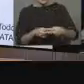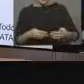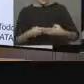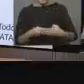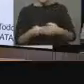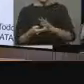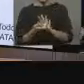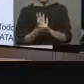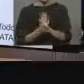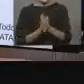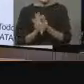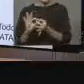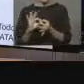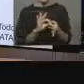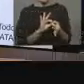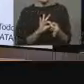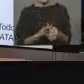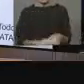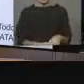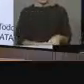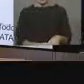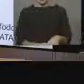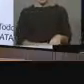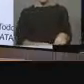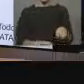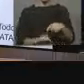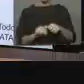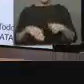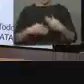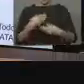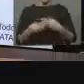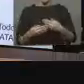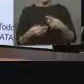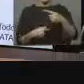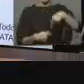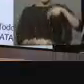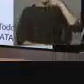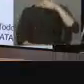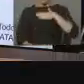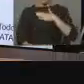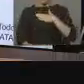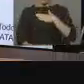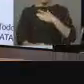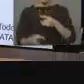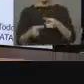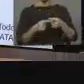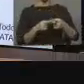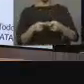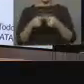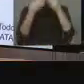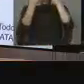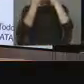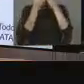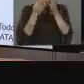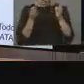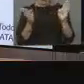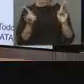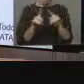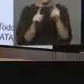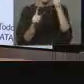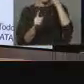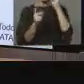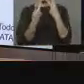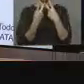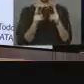circunstancia. A contrario sensu, señor presidente, el sistemático avance de la humanidad hace sociedades laicas y que consagran ideales como la